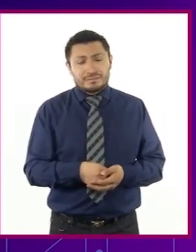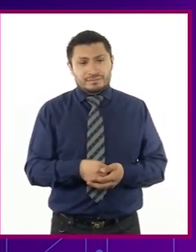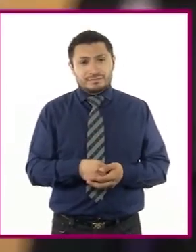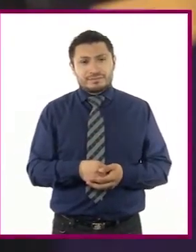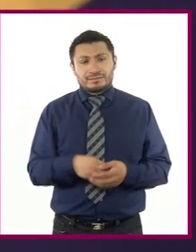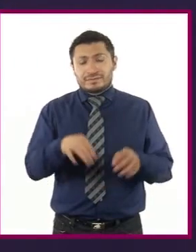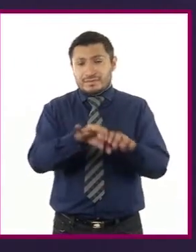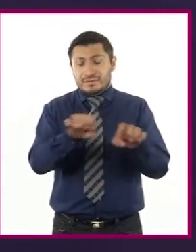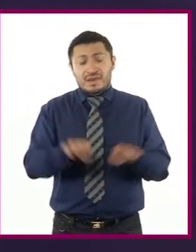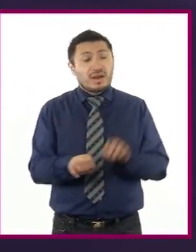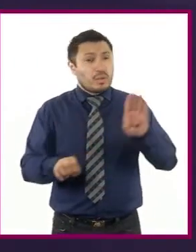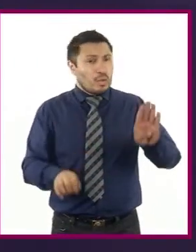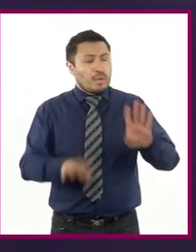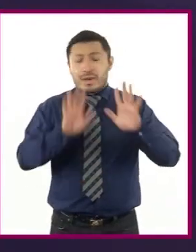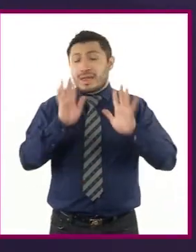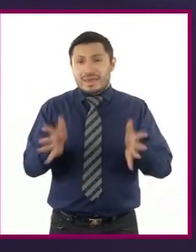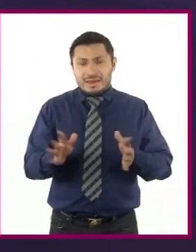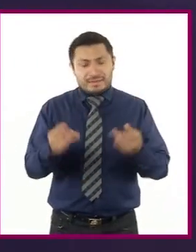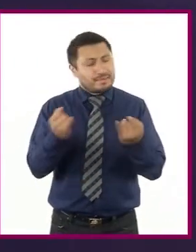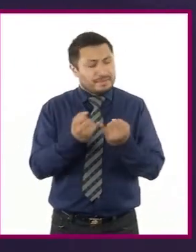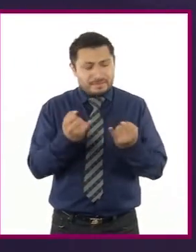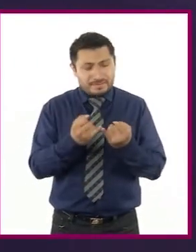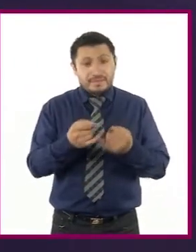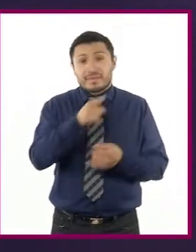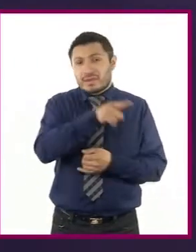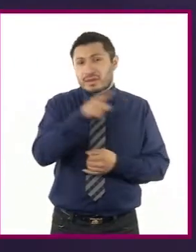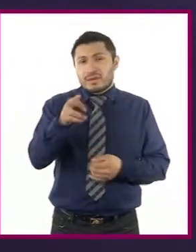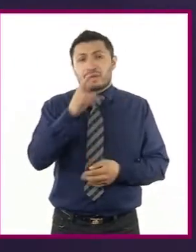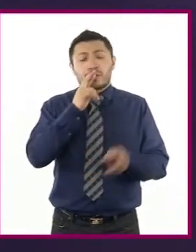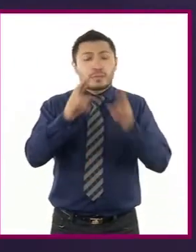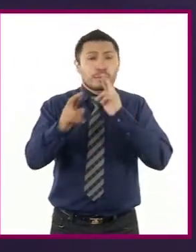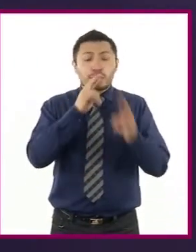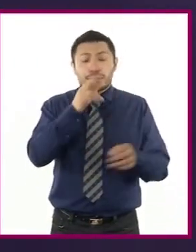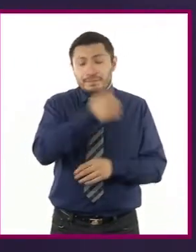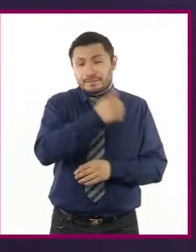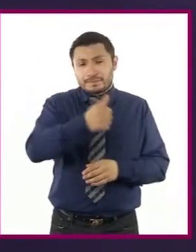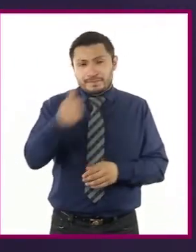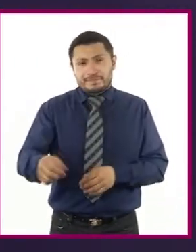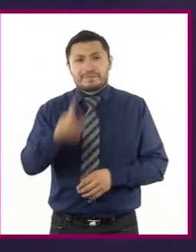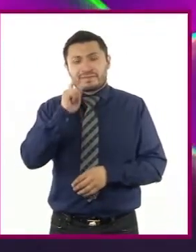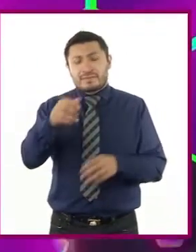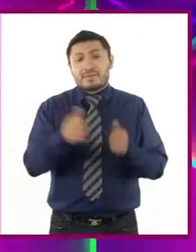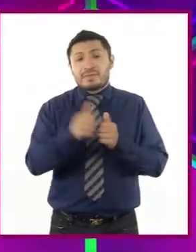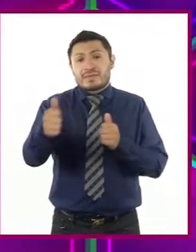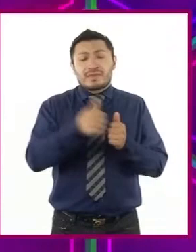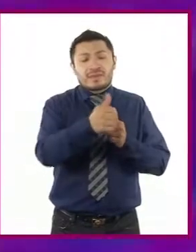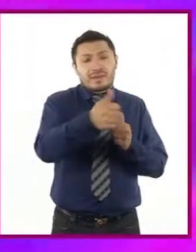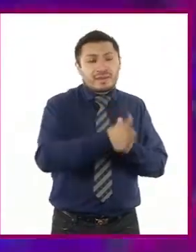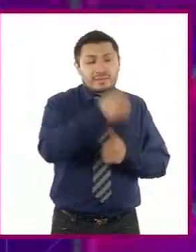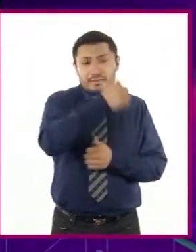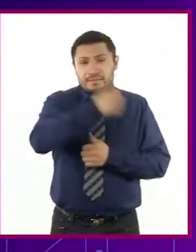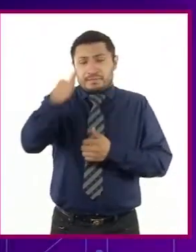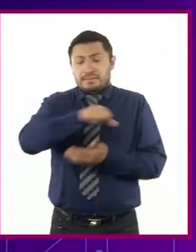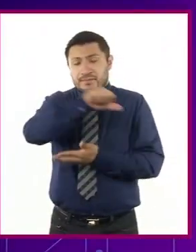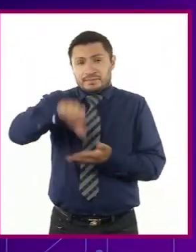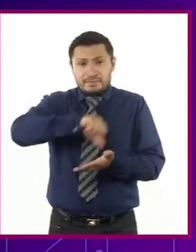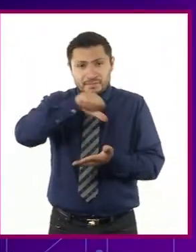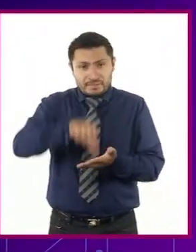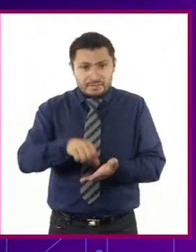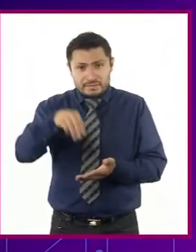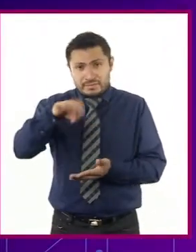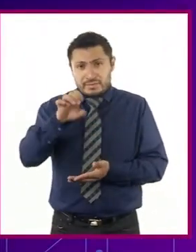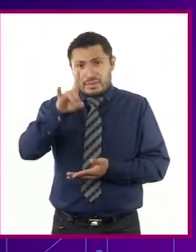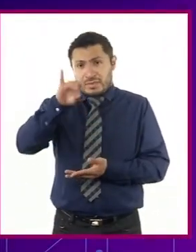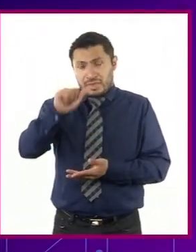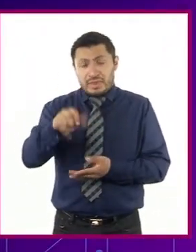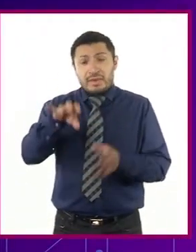B. Cada uno de esos resultados significa la distancia a la que está cada dato de la media. Por ejemplo,